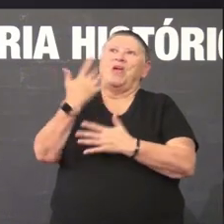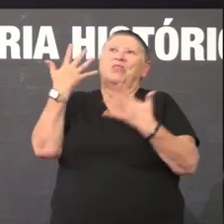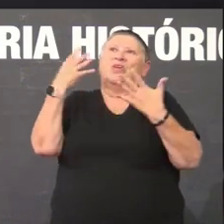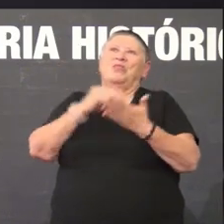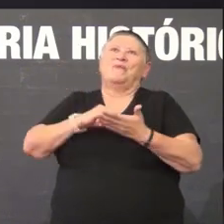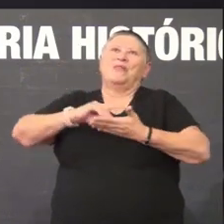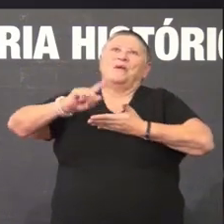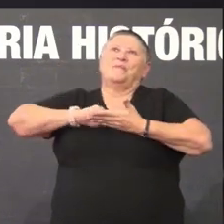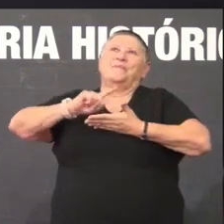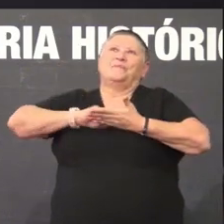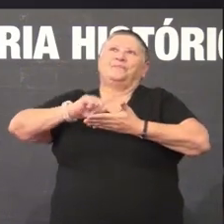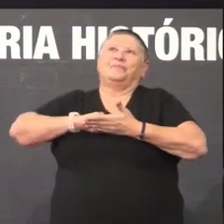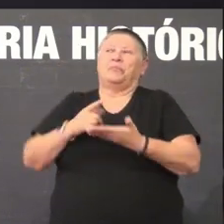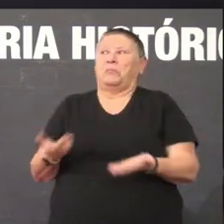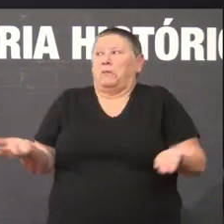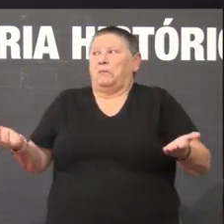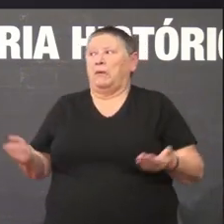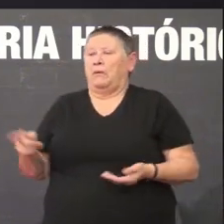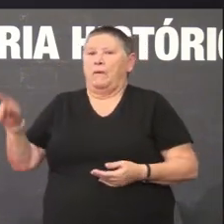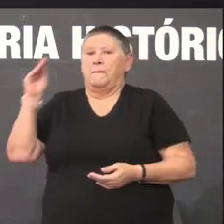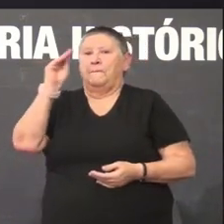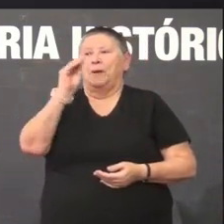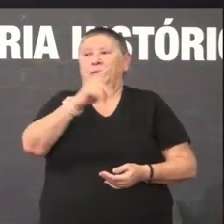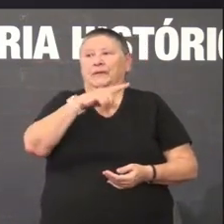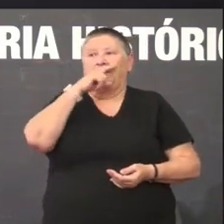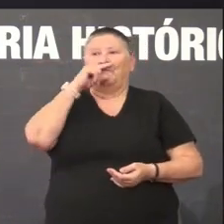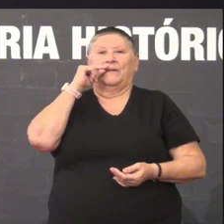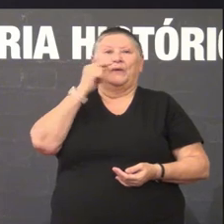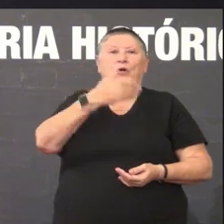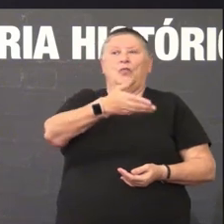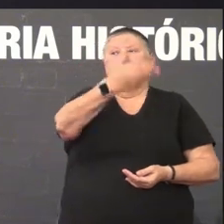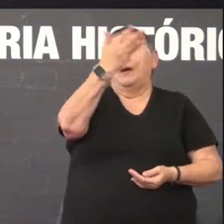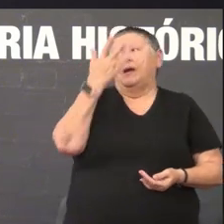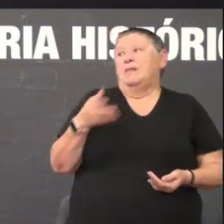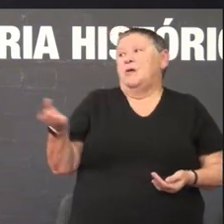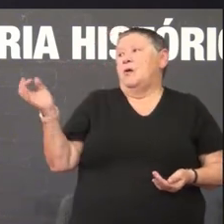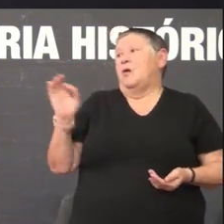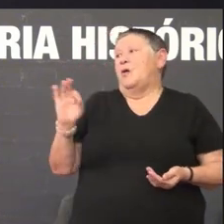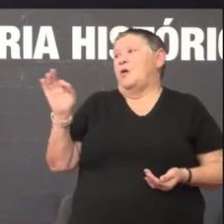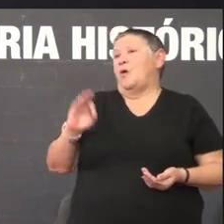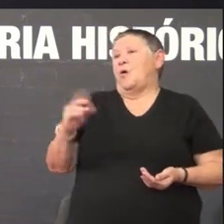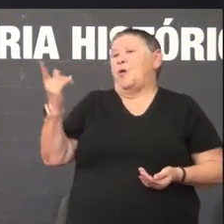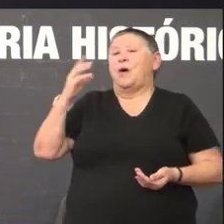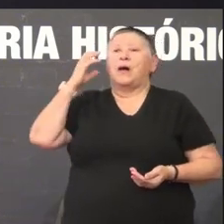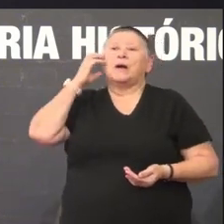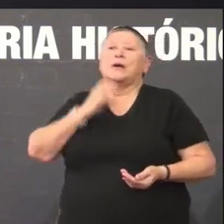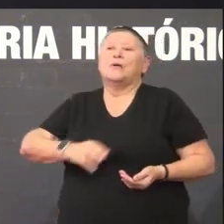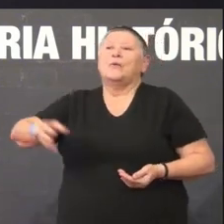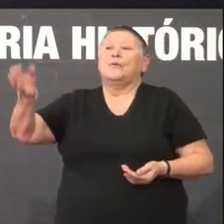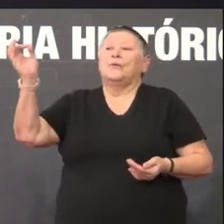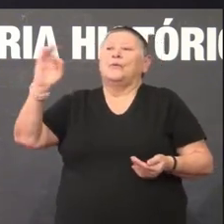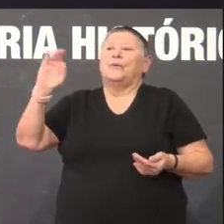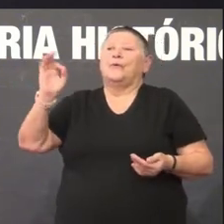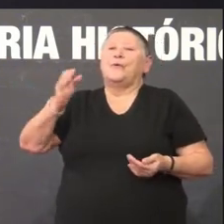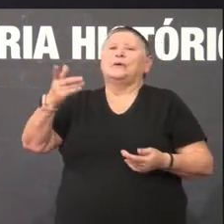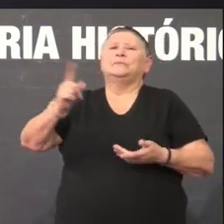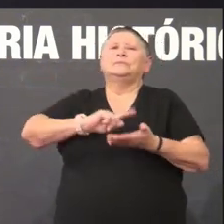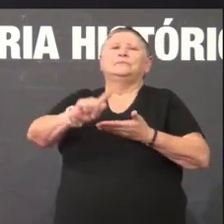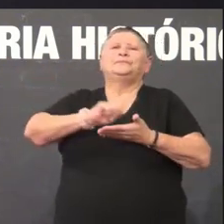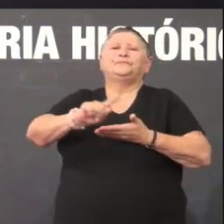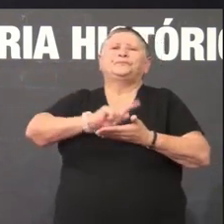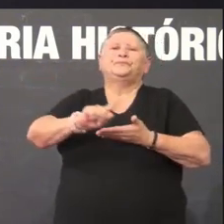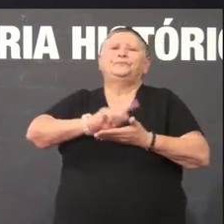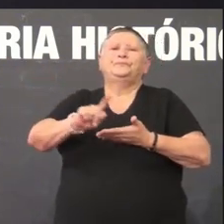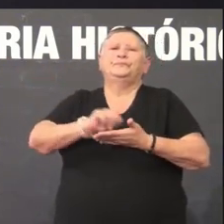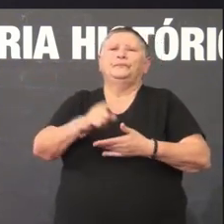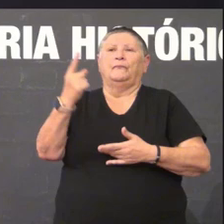Que le pregunten a Felipe González, por ejemplo, o que le pregunten a Rajoy, ¿cuántos mensajes a veces les